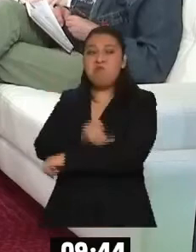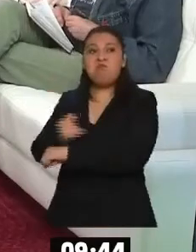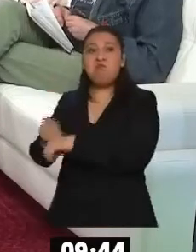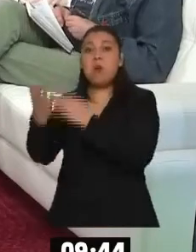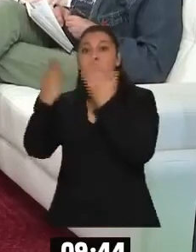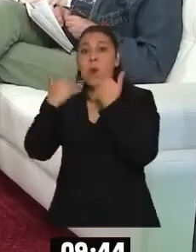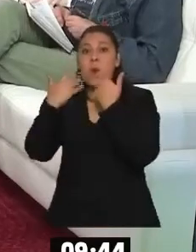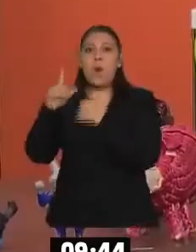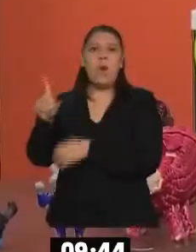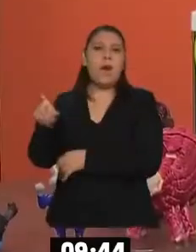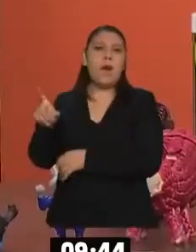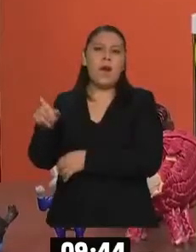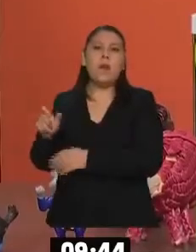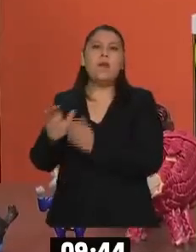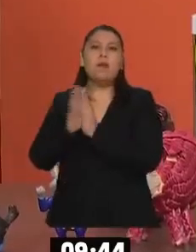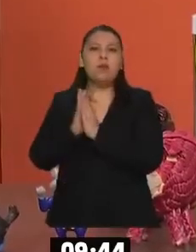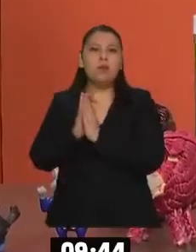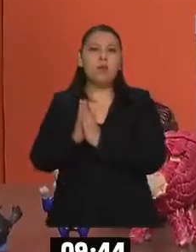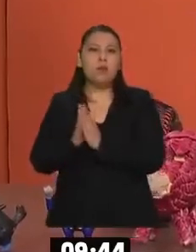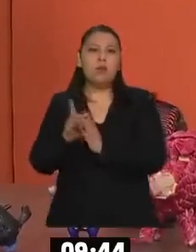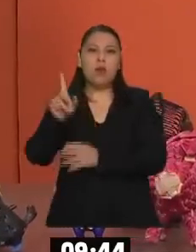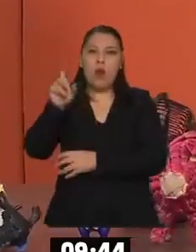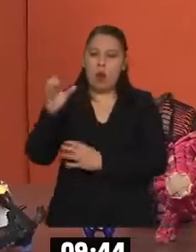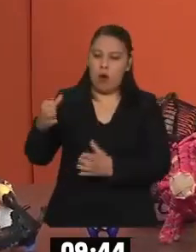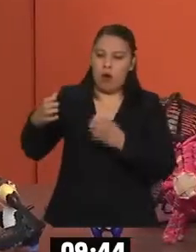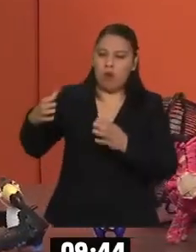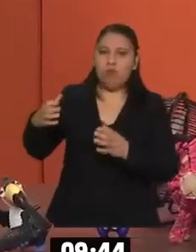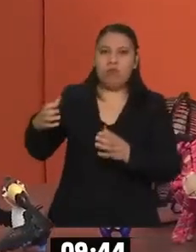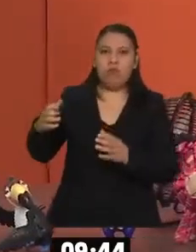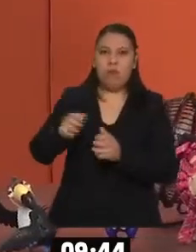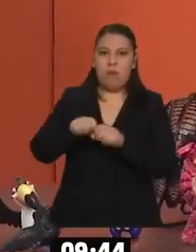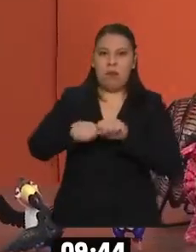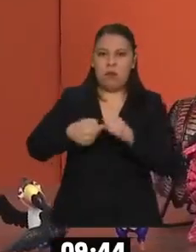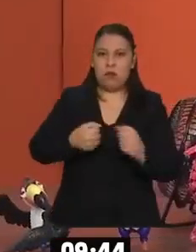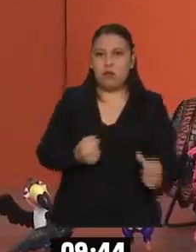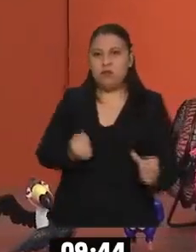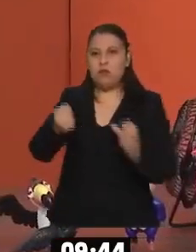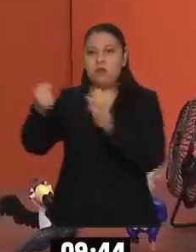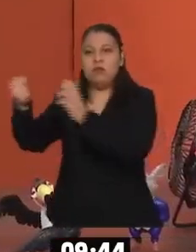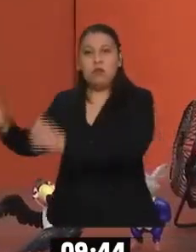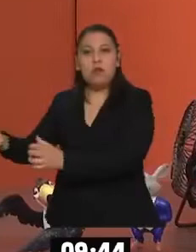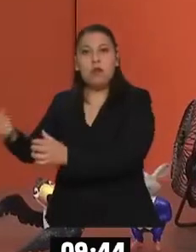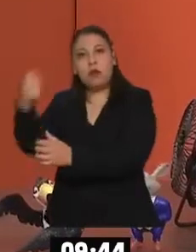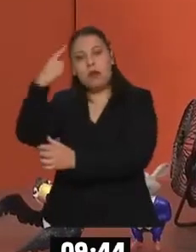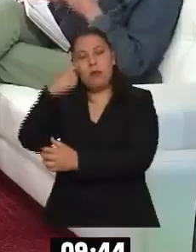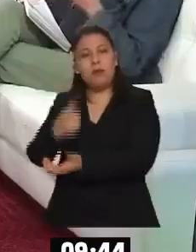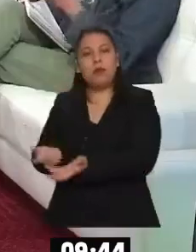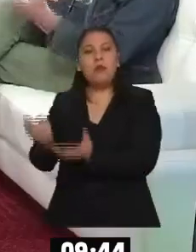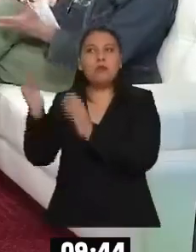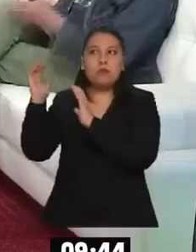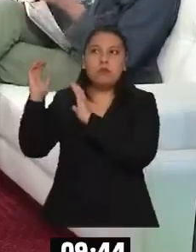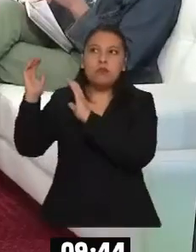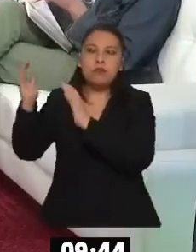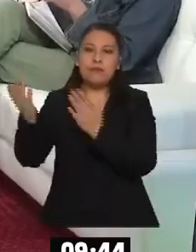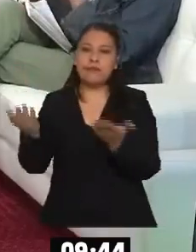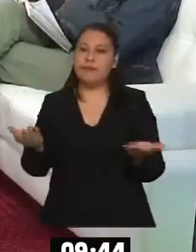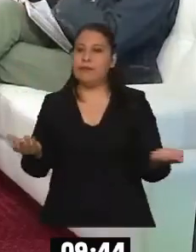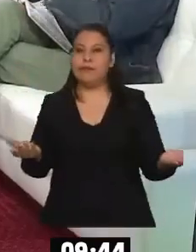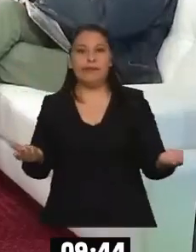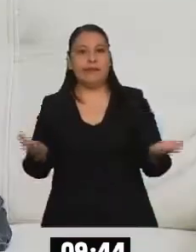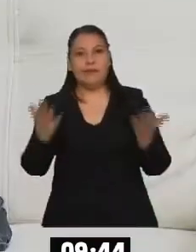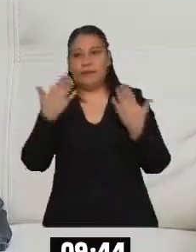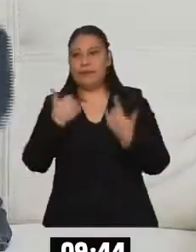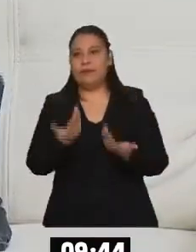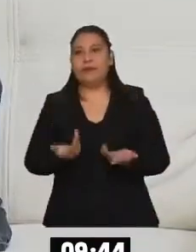iztapalapa y la gente que no tenía agua en sus casas y va por el garrafón izaron ahora vamos a entrar no había de o